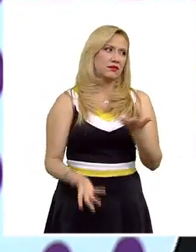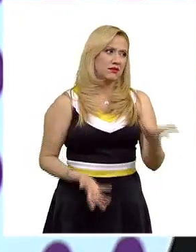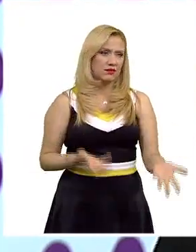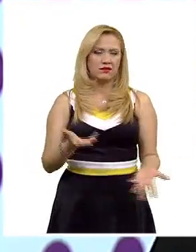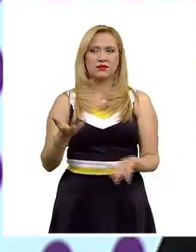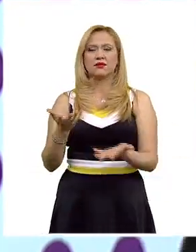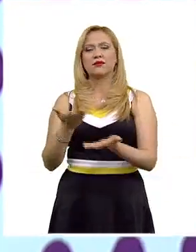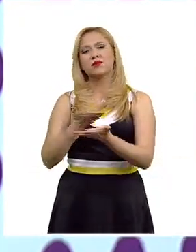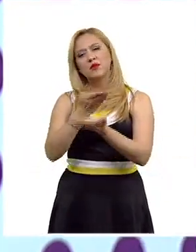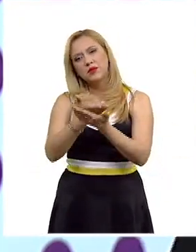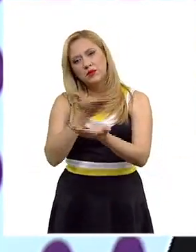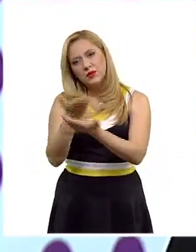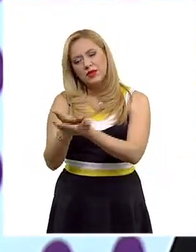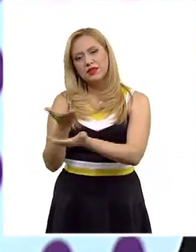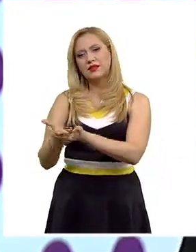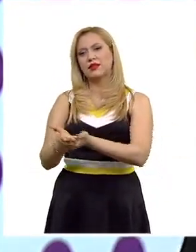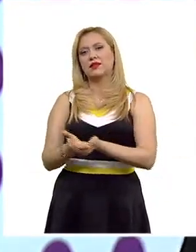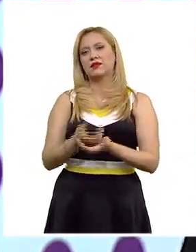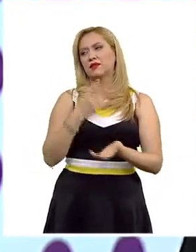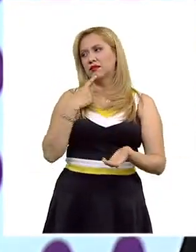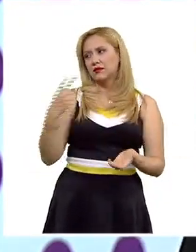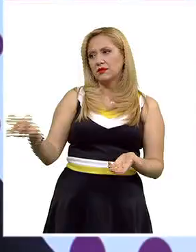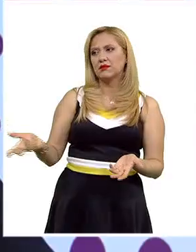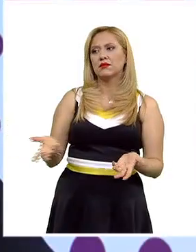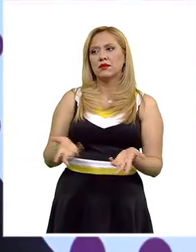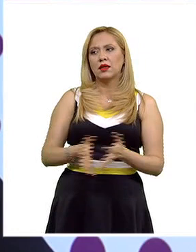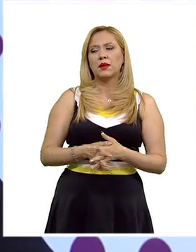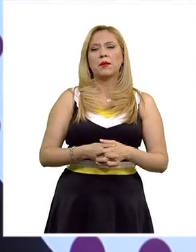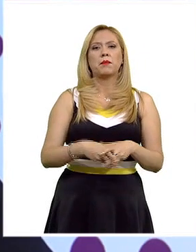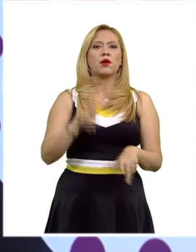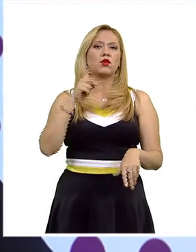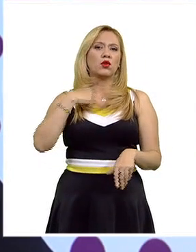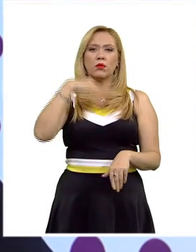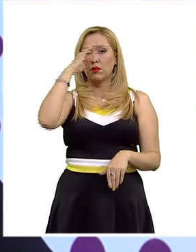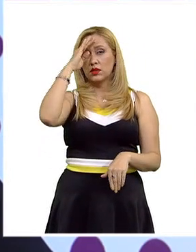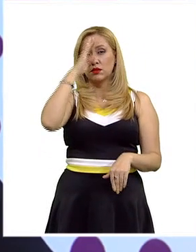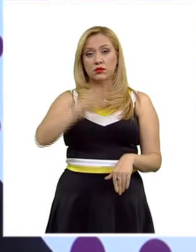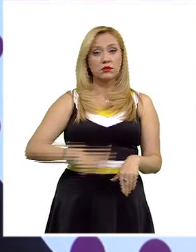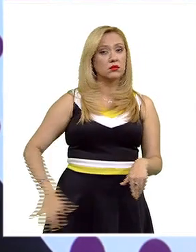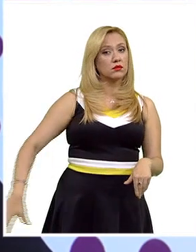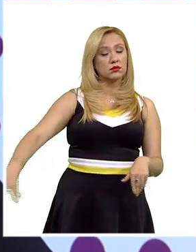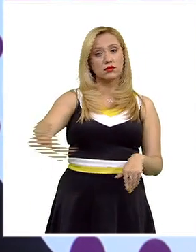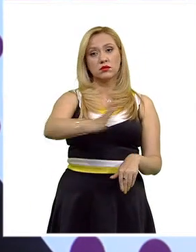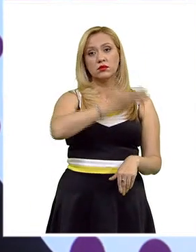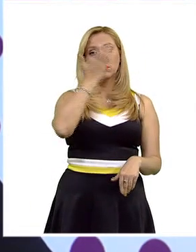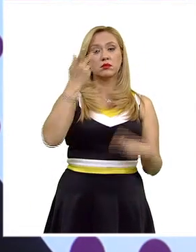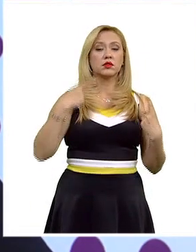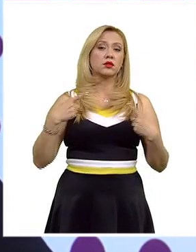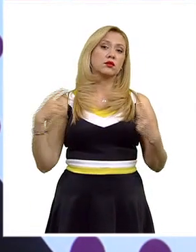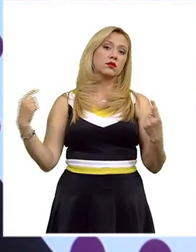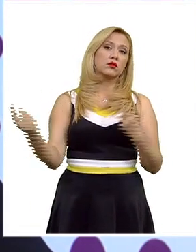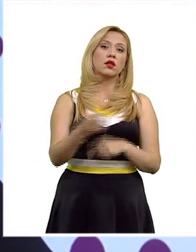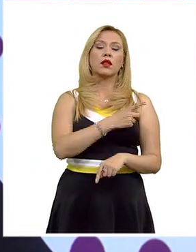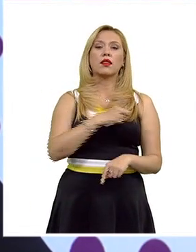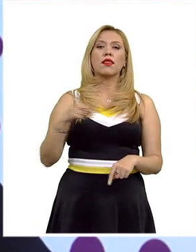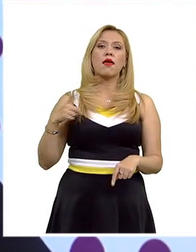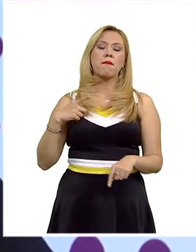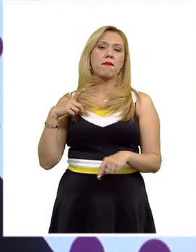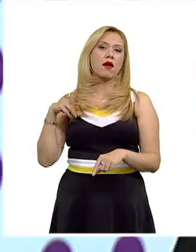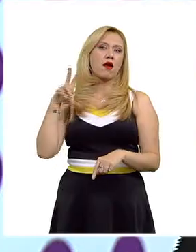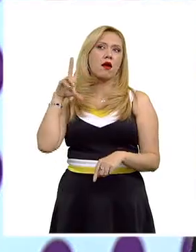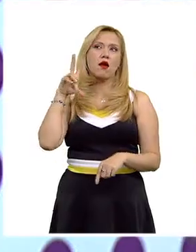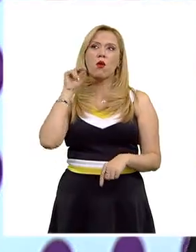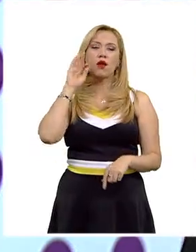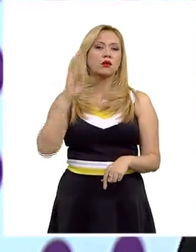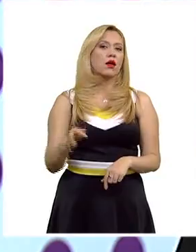serie de propuestas también, como las que decía Nicole y demás. Pero me parece que socialmente, también como sociedad, tenemos que deslegitimar